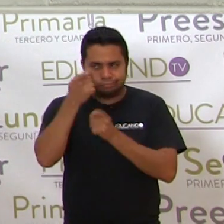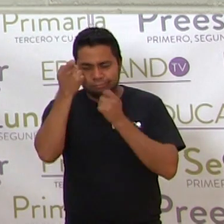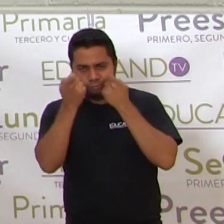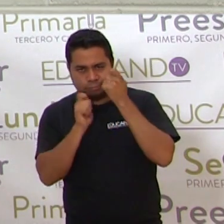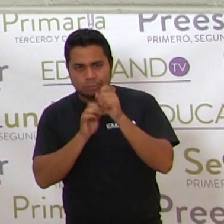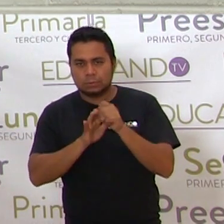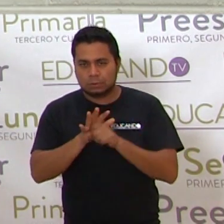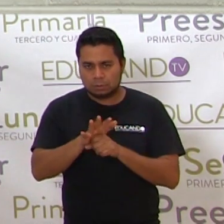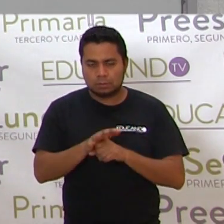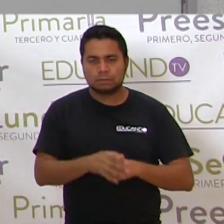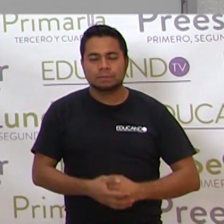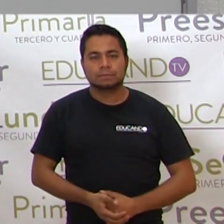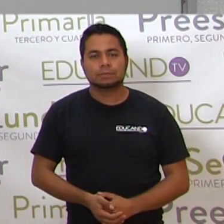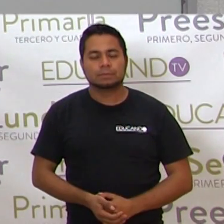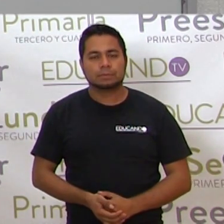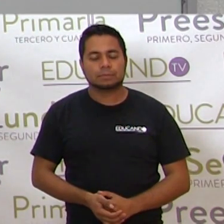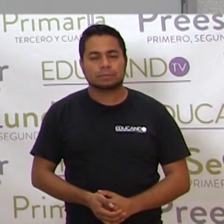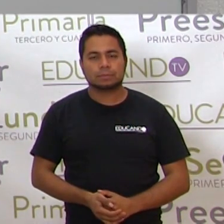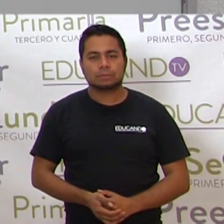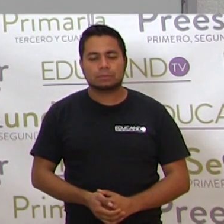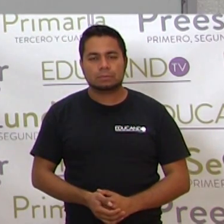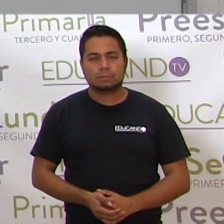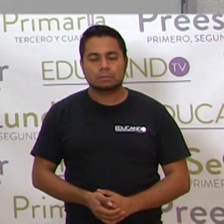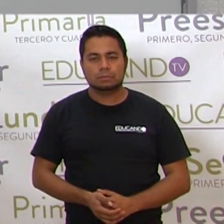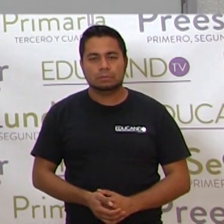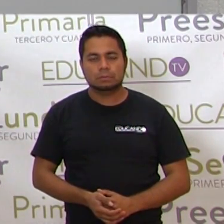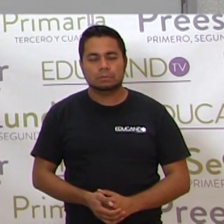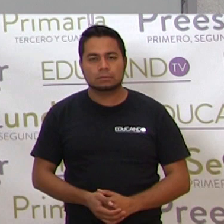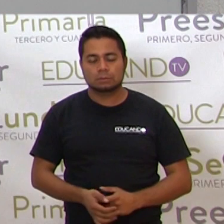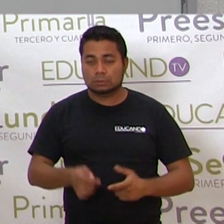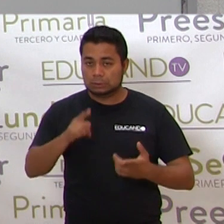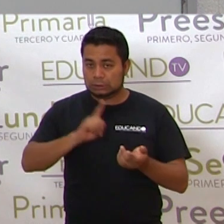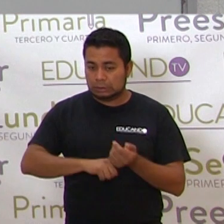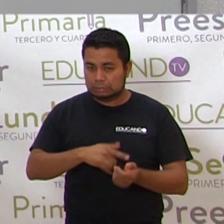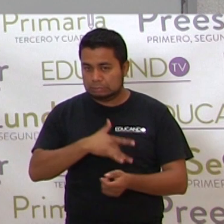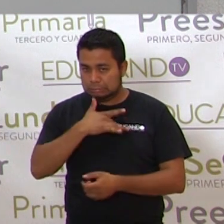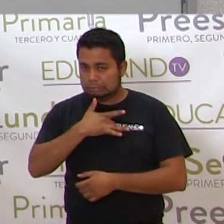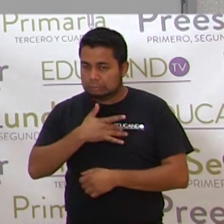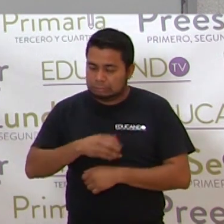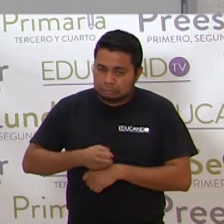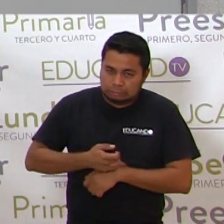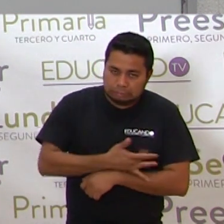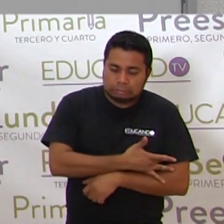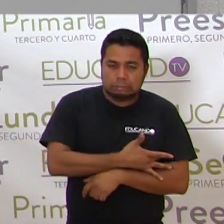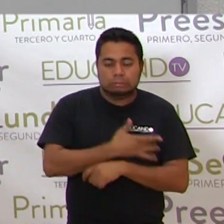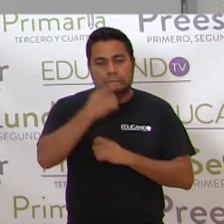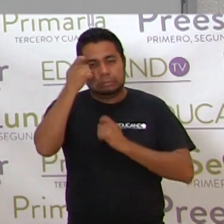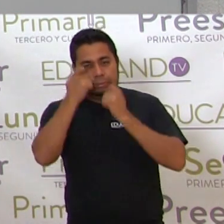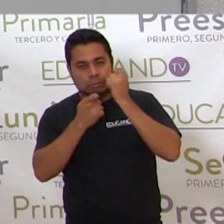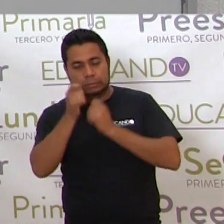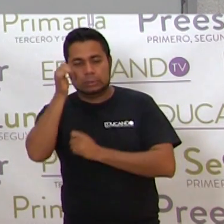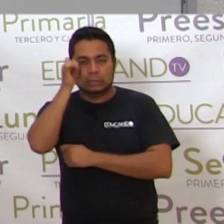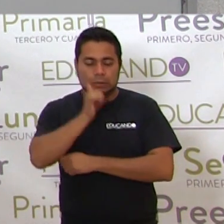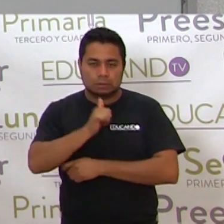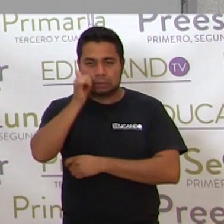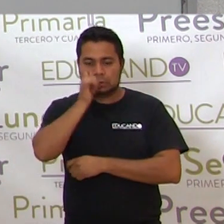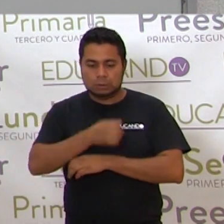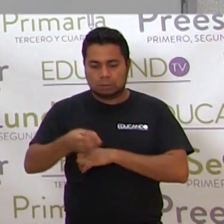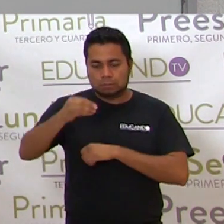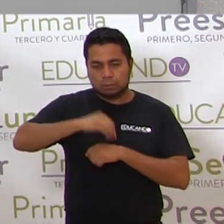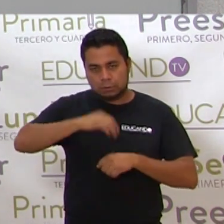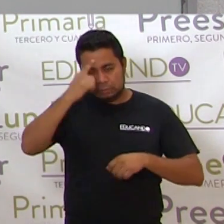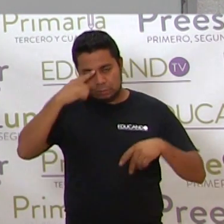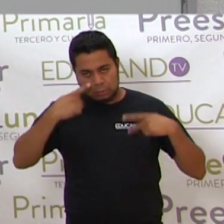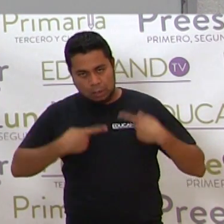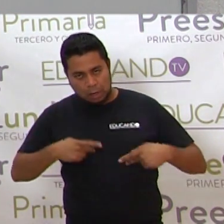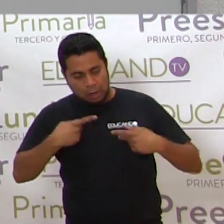El estado de ánimo. El estado de ánimo se va a ver reflejado siempre en el